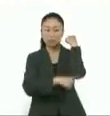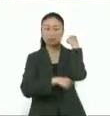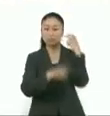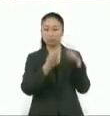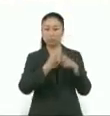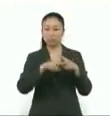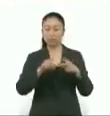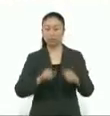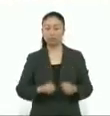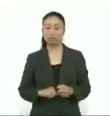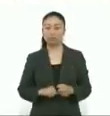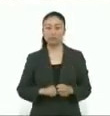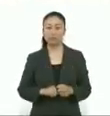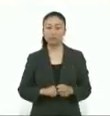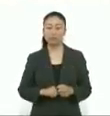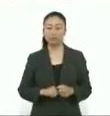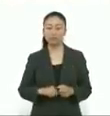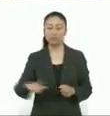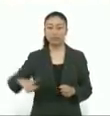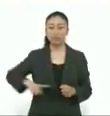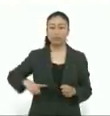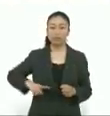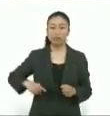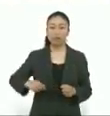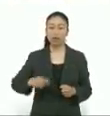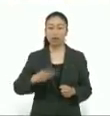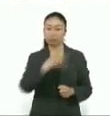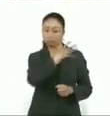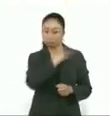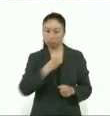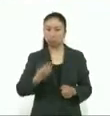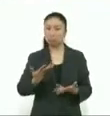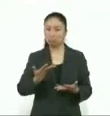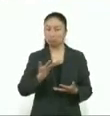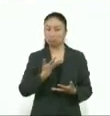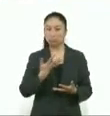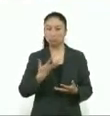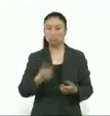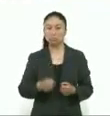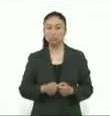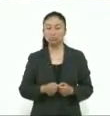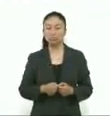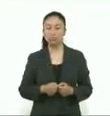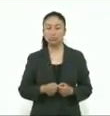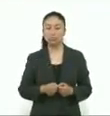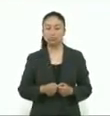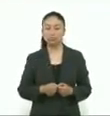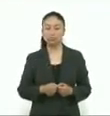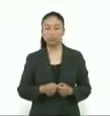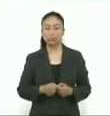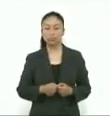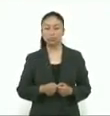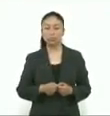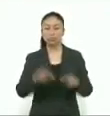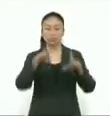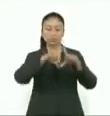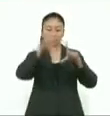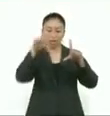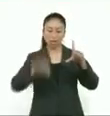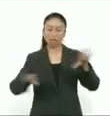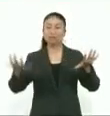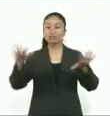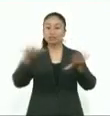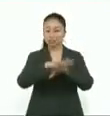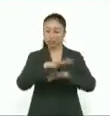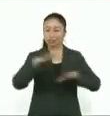gobernadora tuvo a su pequeña. Está cambiando nuestro país.